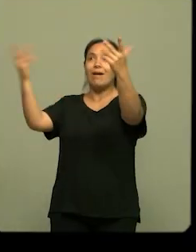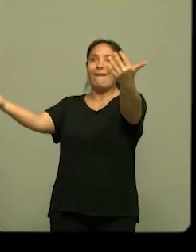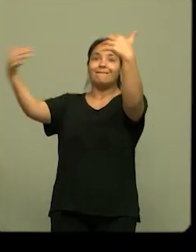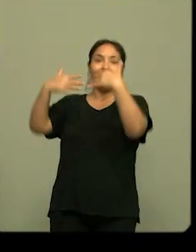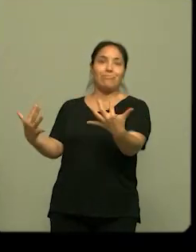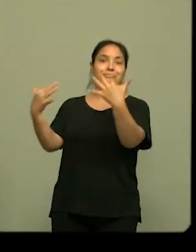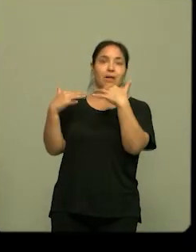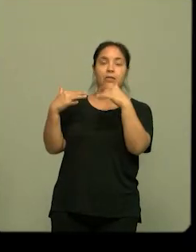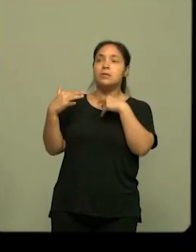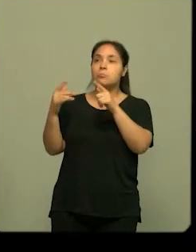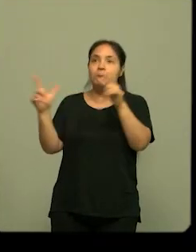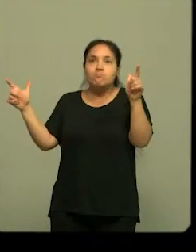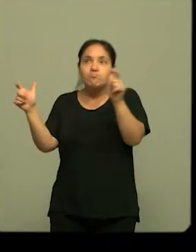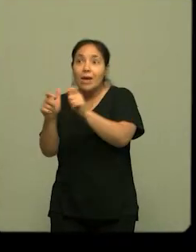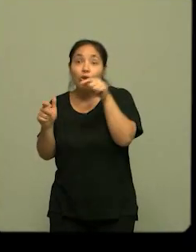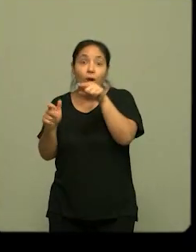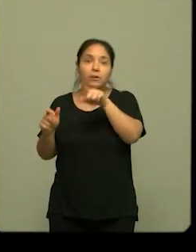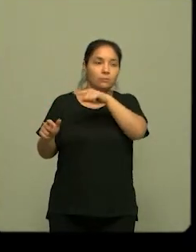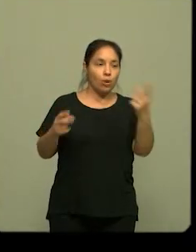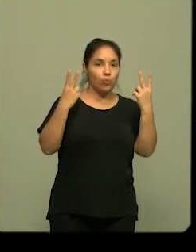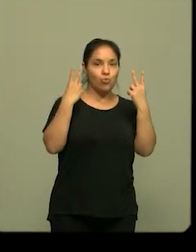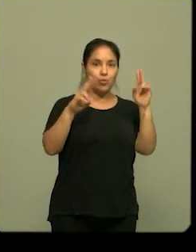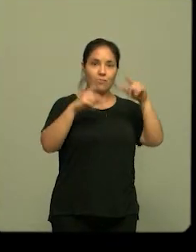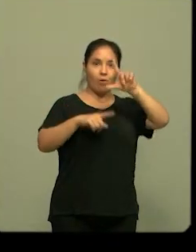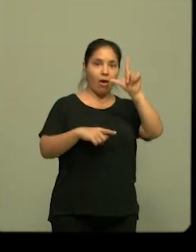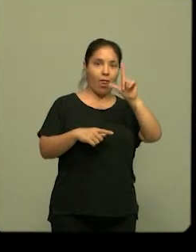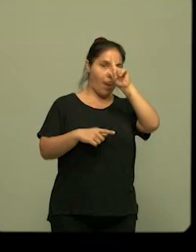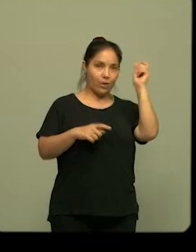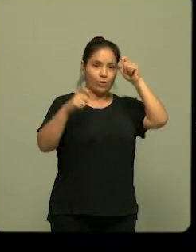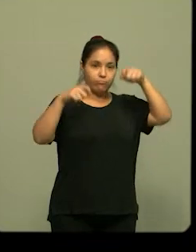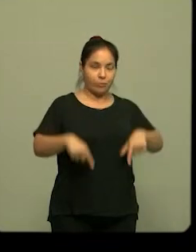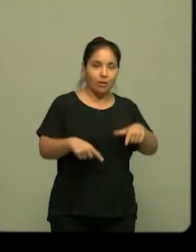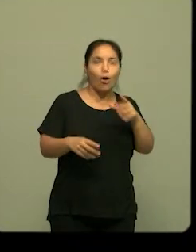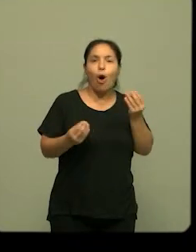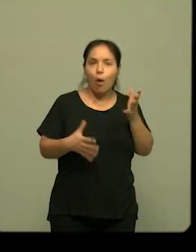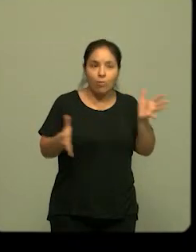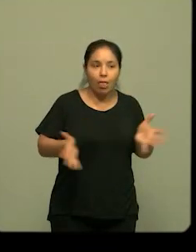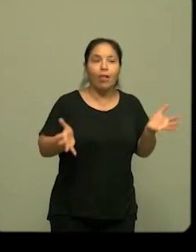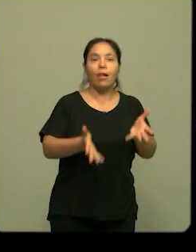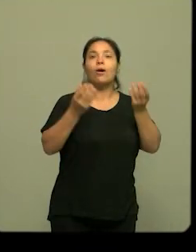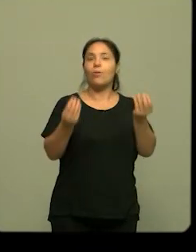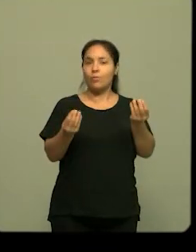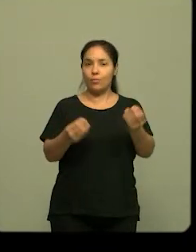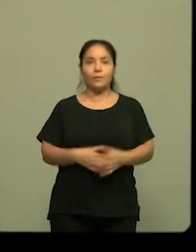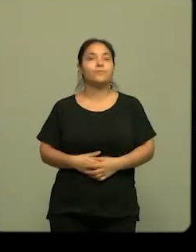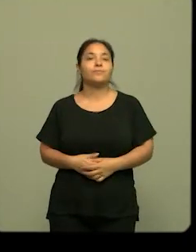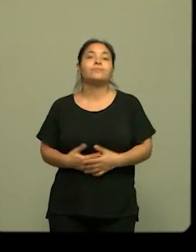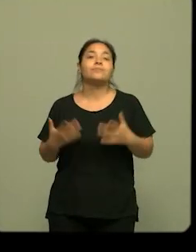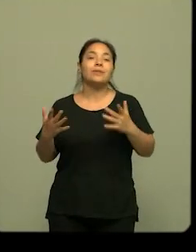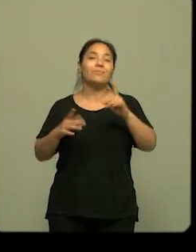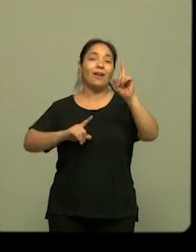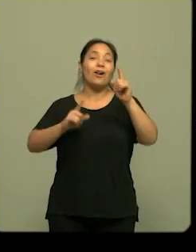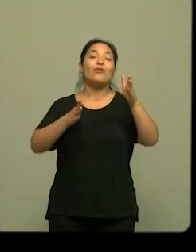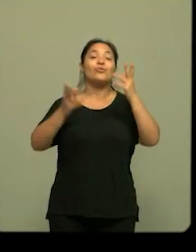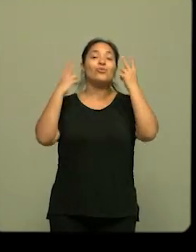con el nacional? Bueno, ese es un caso que es emblemático para todos los países, ¿no? Este tema de las bonanzas